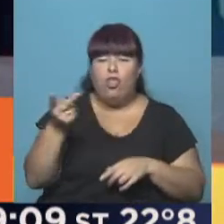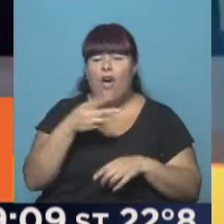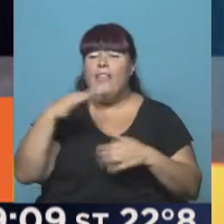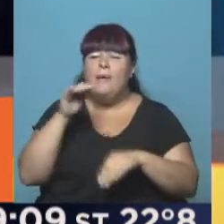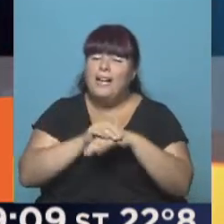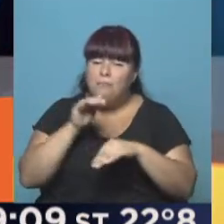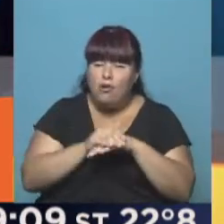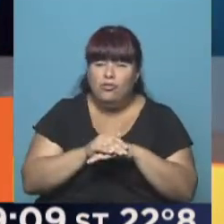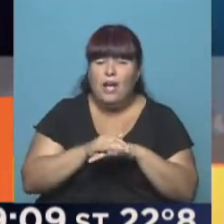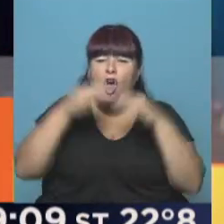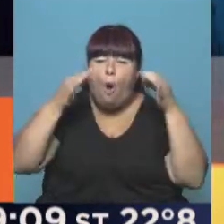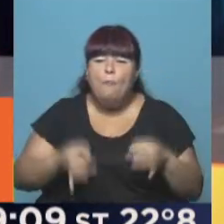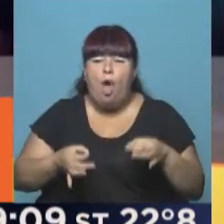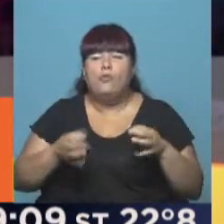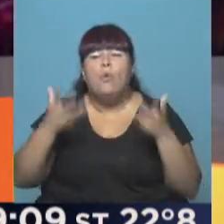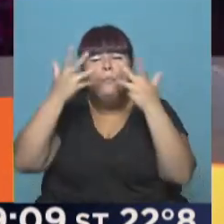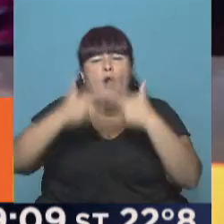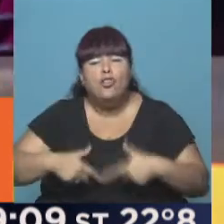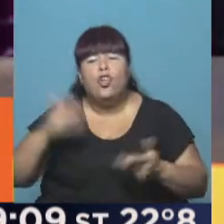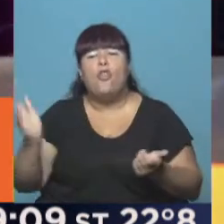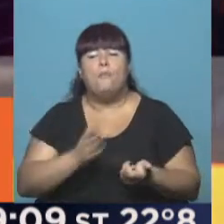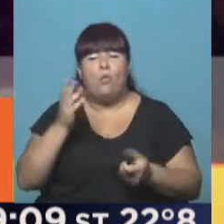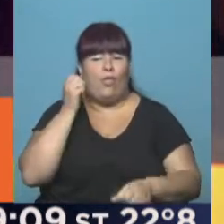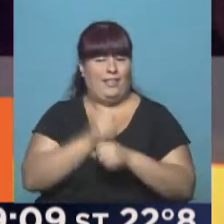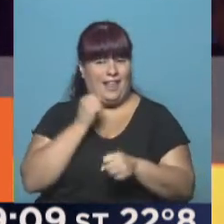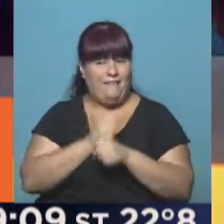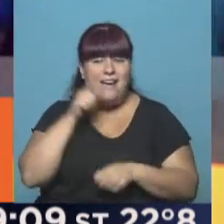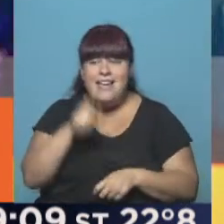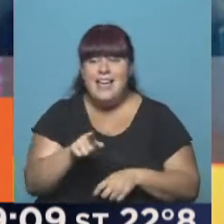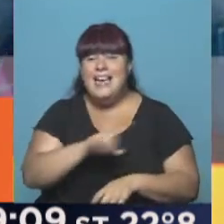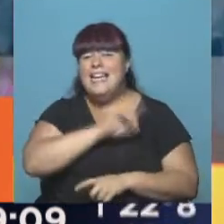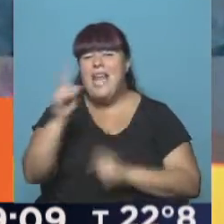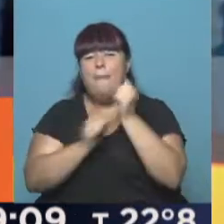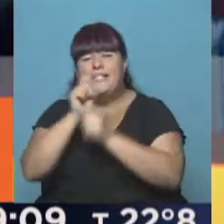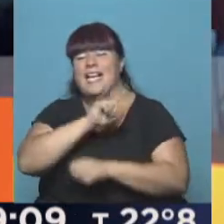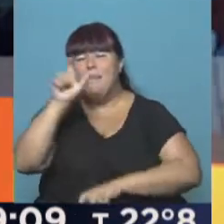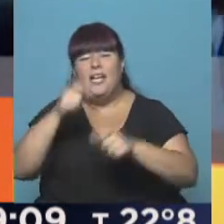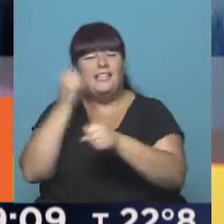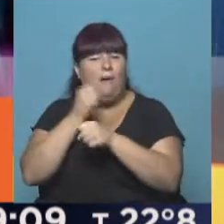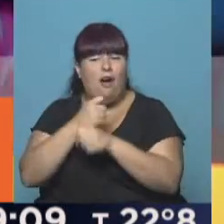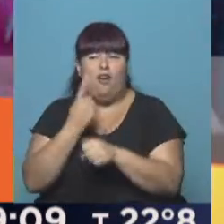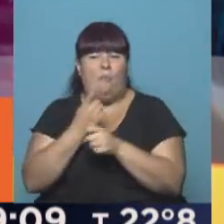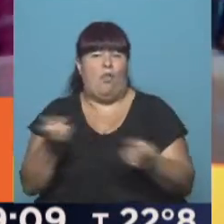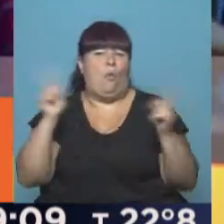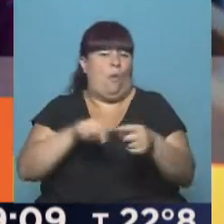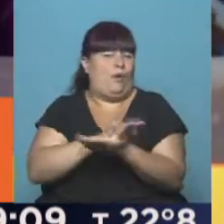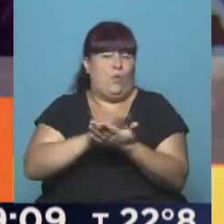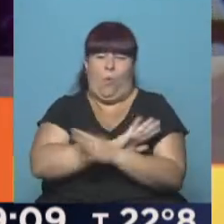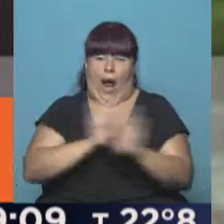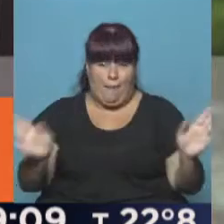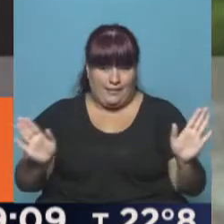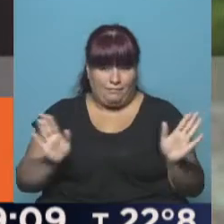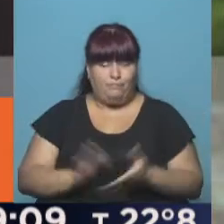comprometerse casi exclusivamente con un proyecto de producción y de trabajo eso es algo que ni empresarios ni trabajadores podemos volver a negociar nunca más